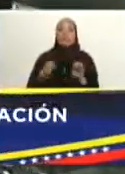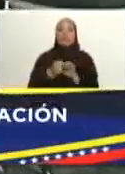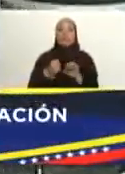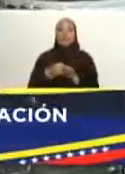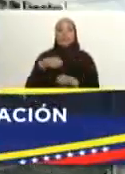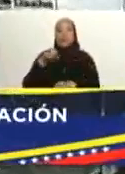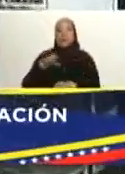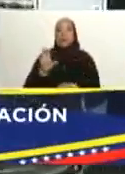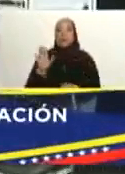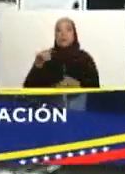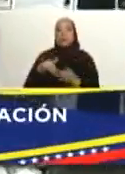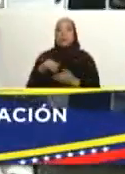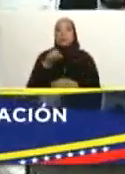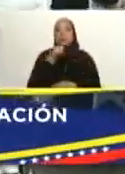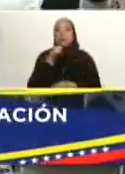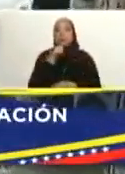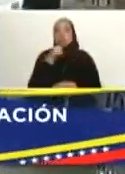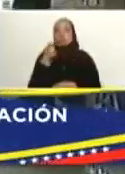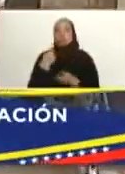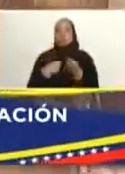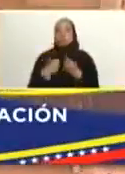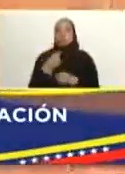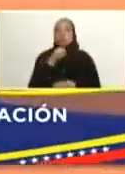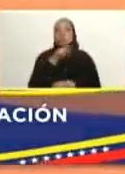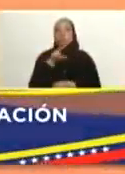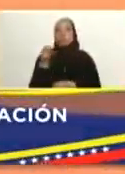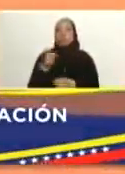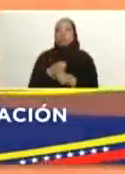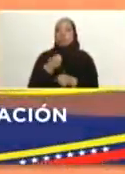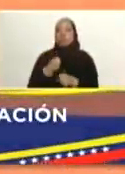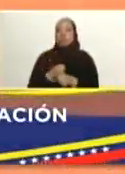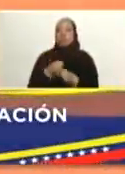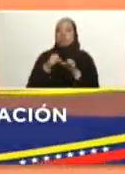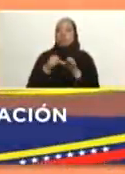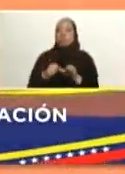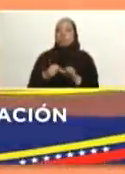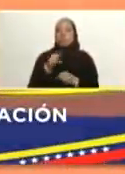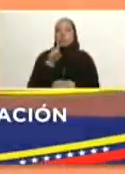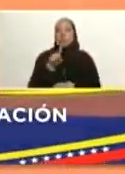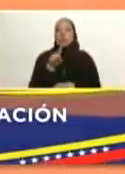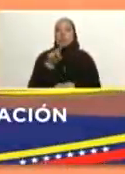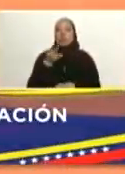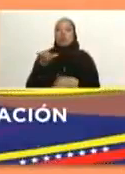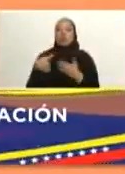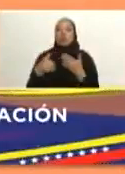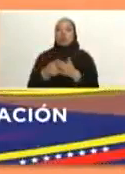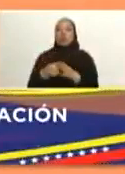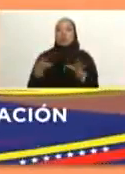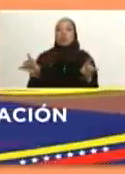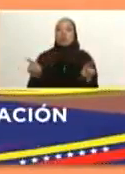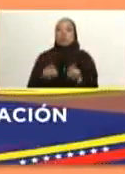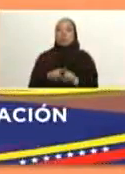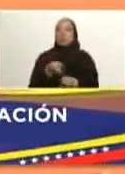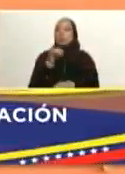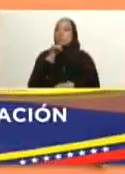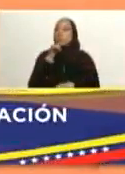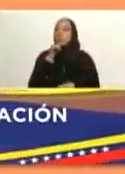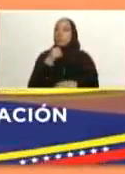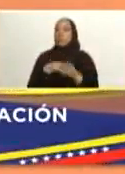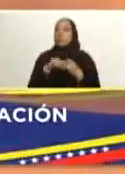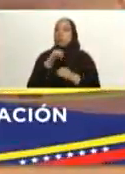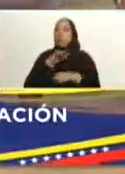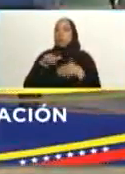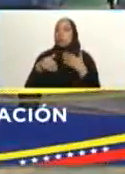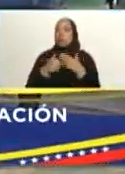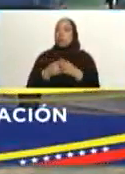estado Miranda. Seguiremos como usted ha indicado, llevando el material, haciendo todo el esfuerzo de la Unión Cívico-Militar para